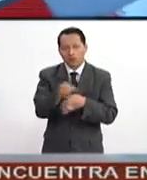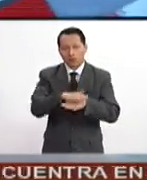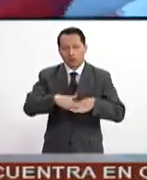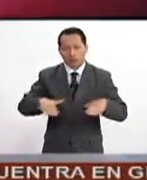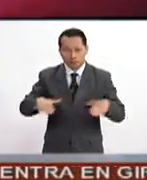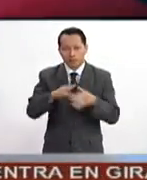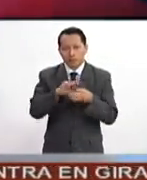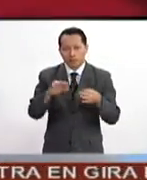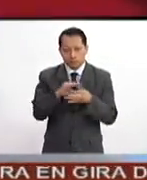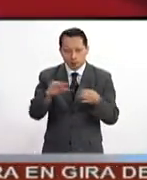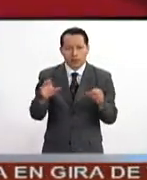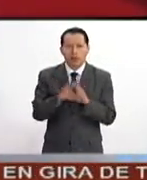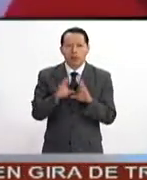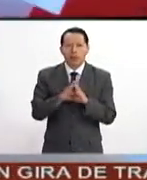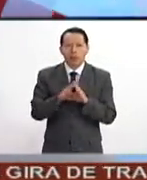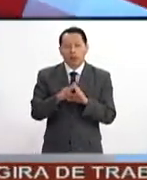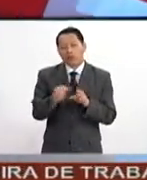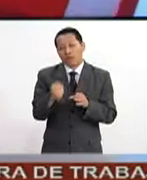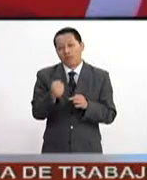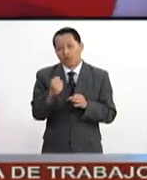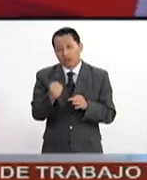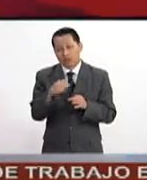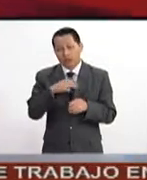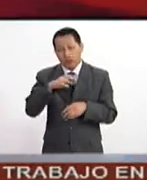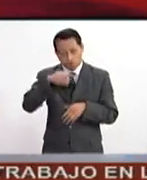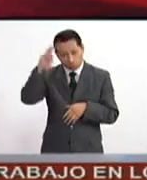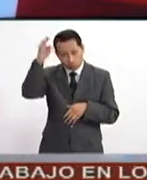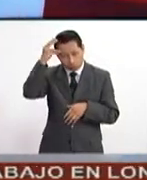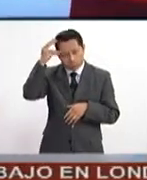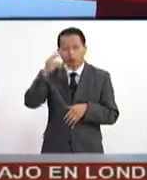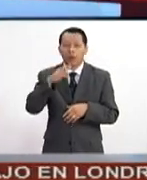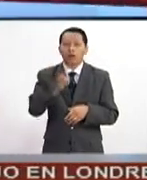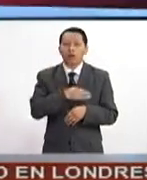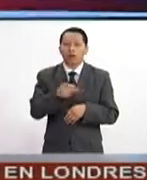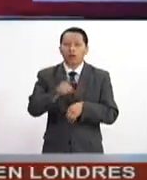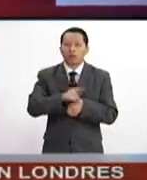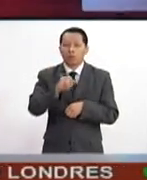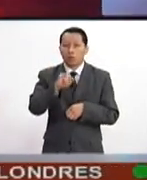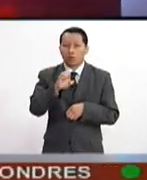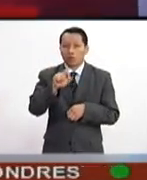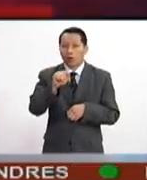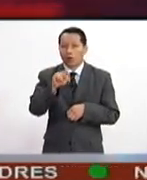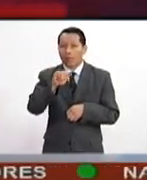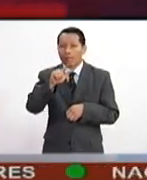que significa un gran revés para Donald Trump. Muy buenos días, José López Zamorano.